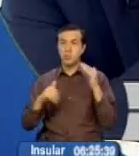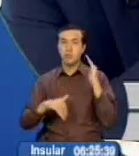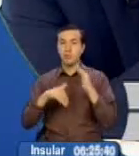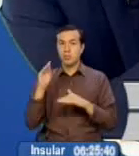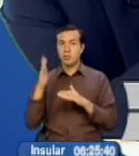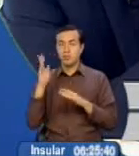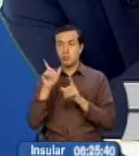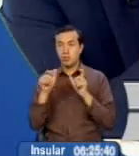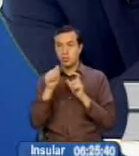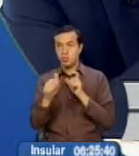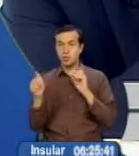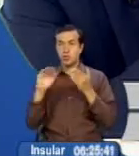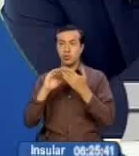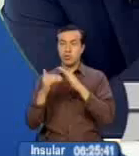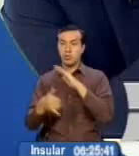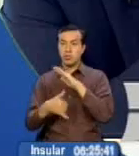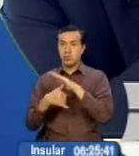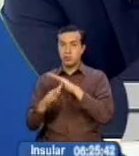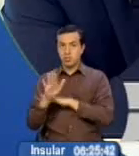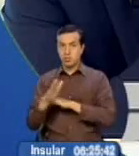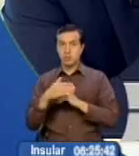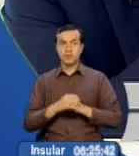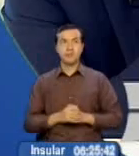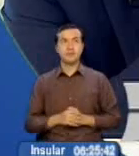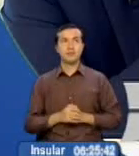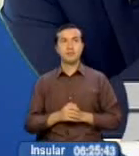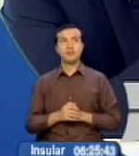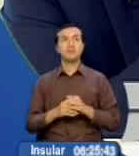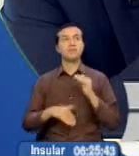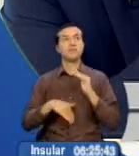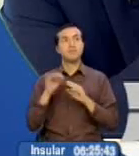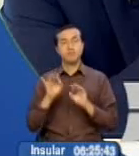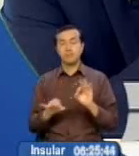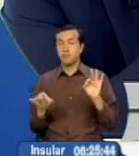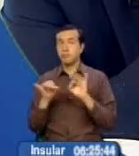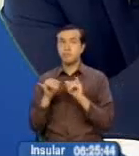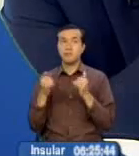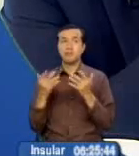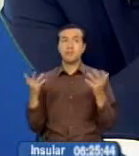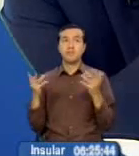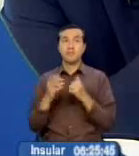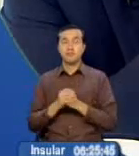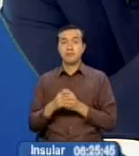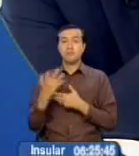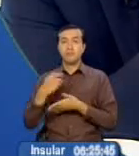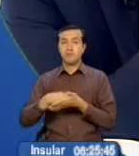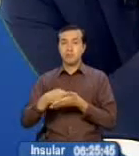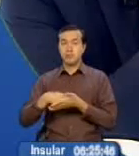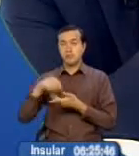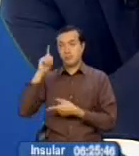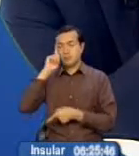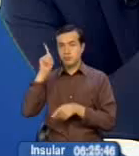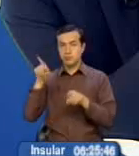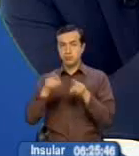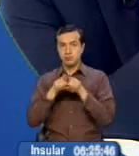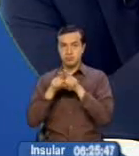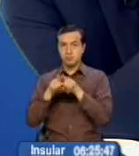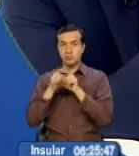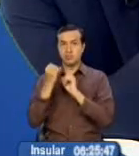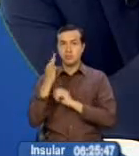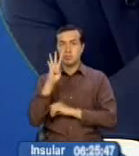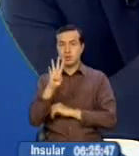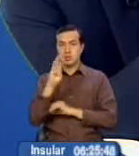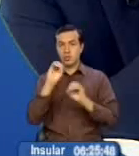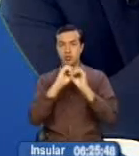candidatizando cualquier persona de la comunidad LGBTI. Ya, más allá de eso, inclusive en este momento hemos firmado creo que un acuerdo con cerca de